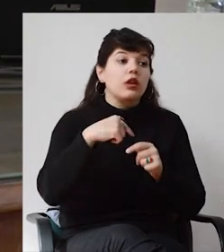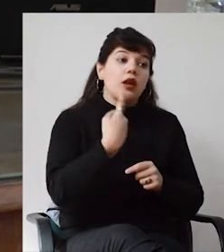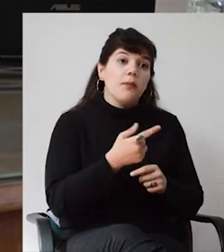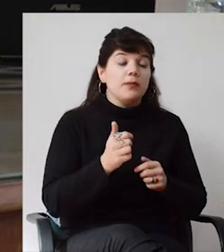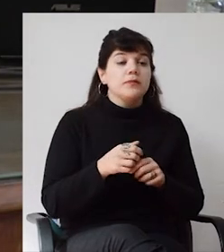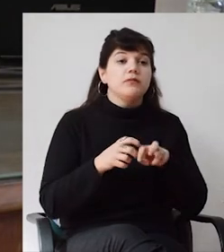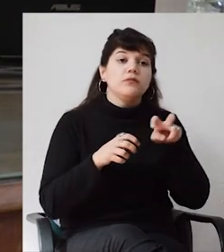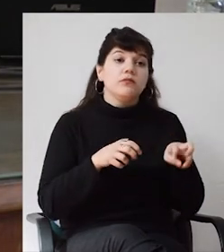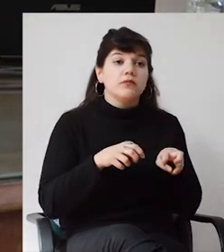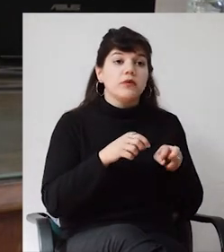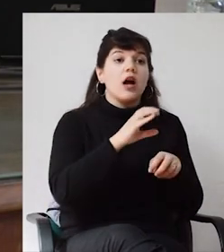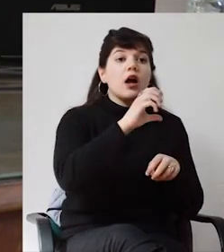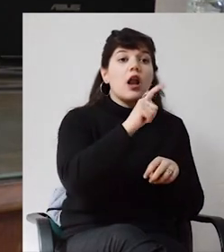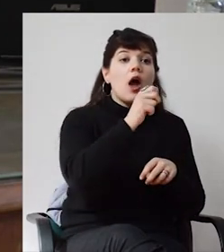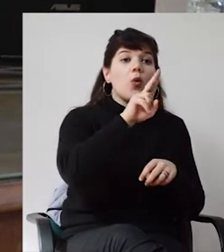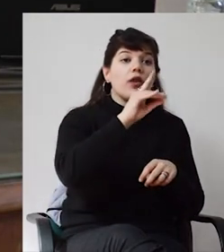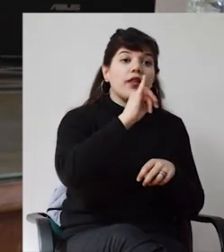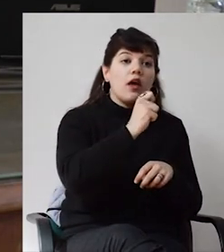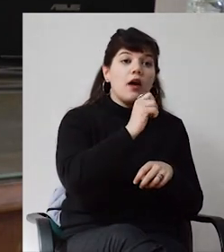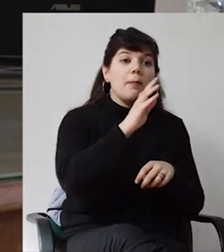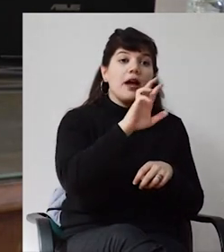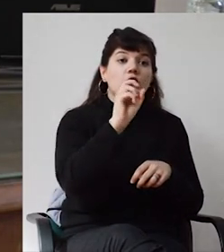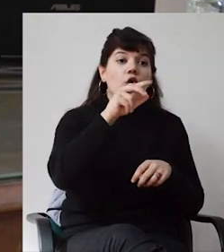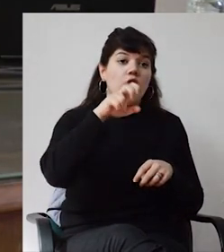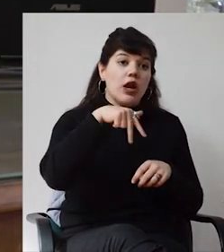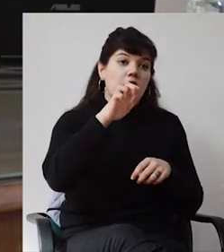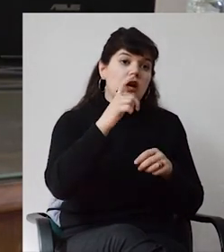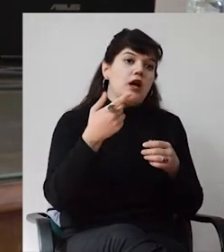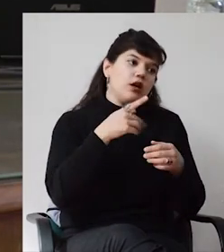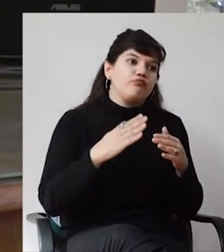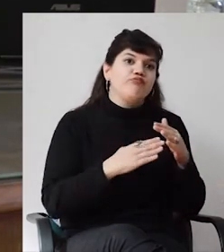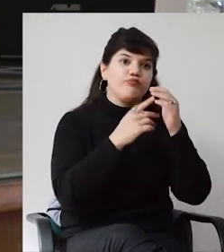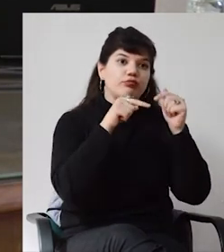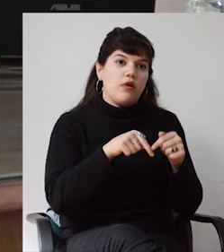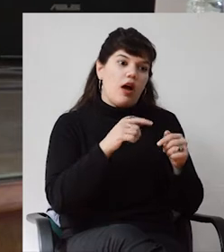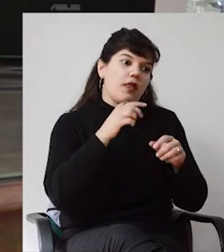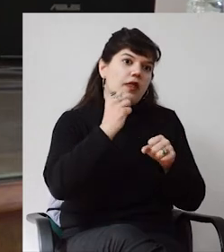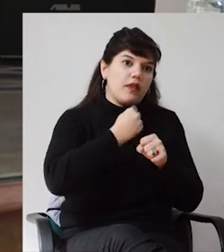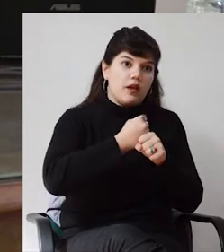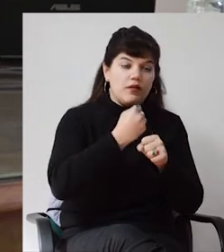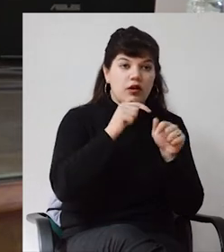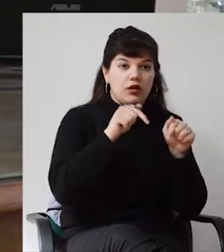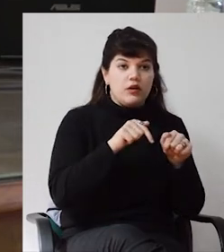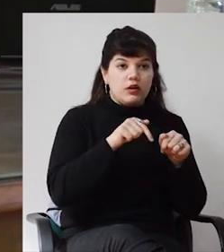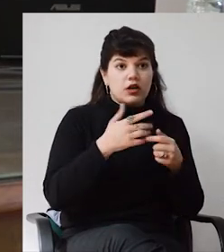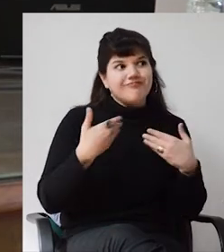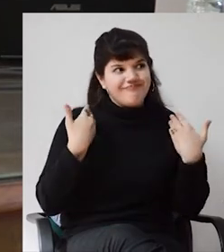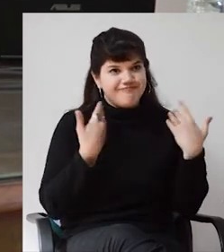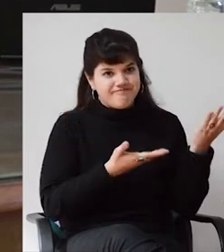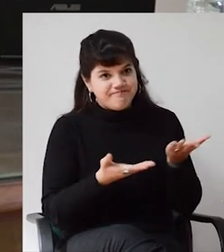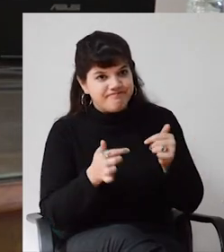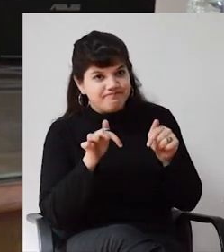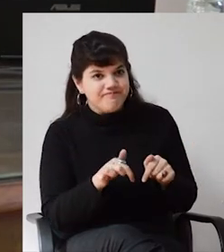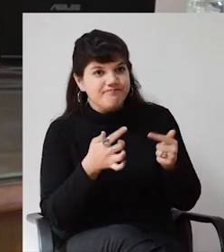acá también a Claudia Perrone, directora general de personal. Con alegría los recibimos